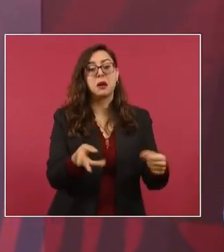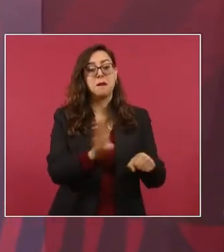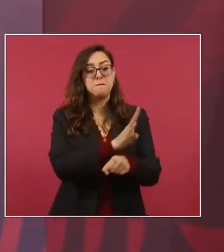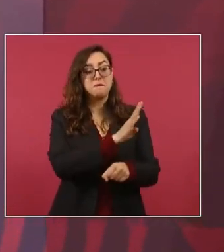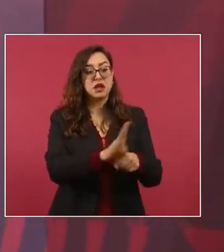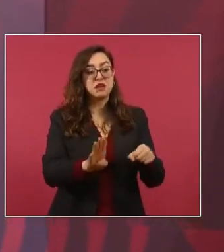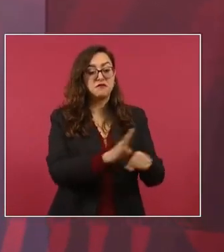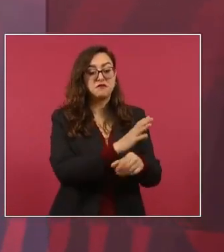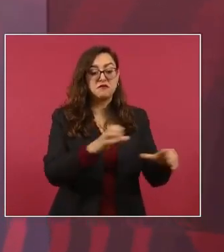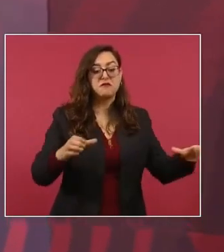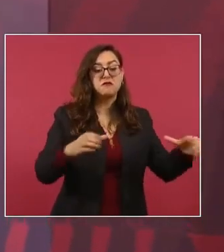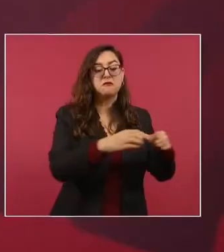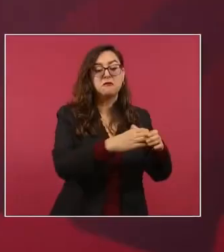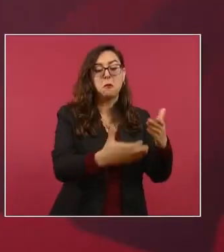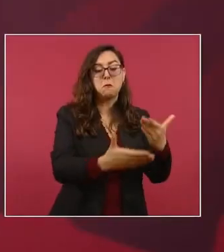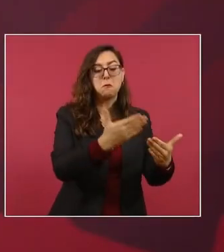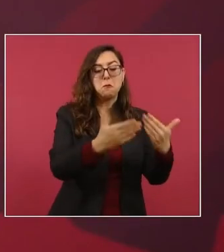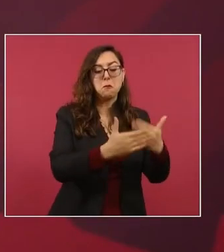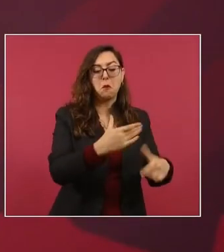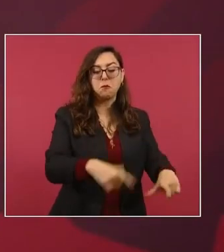para minorías,